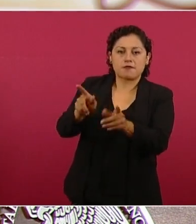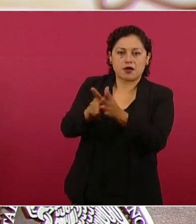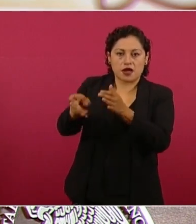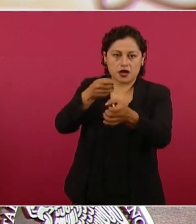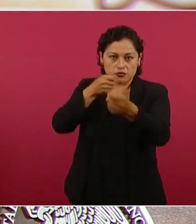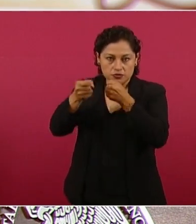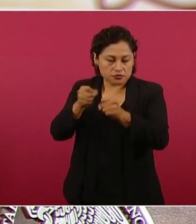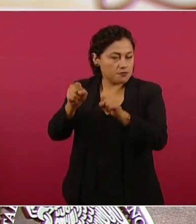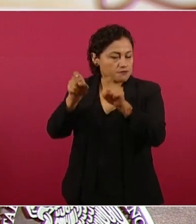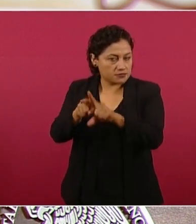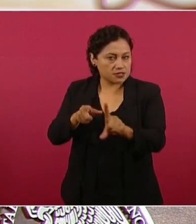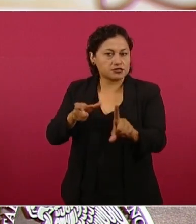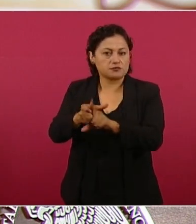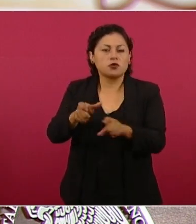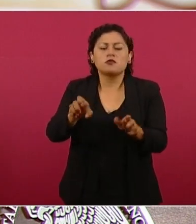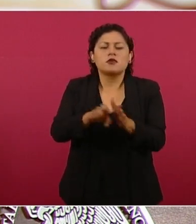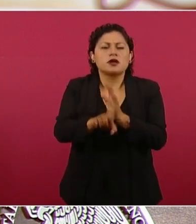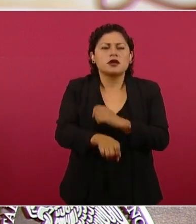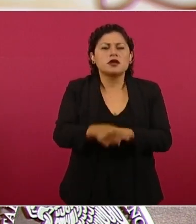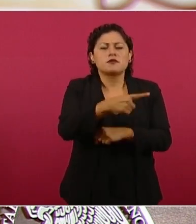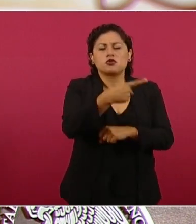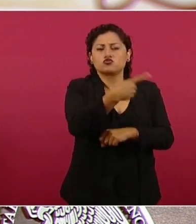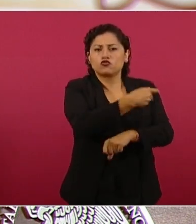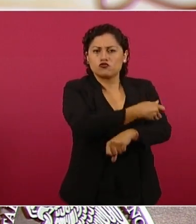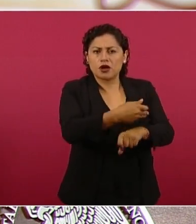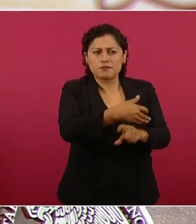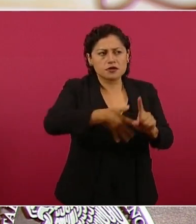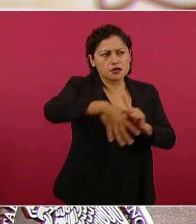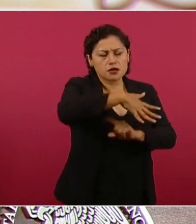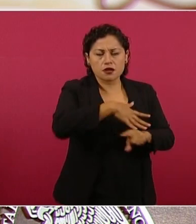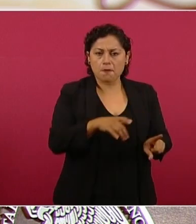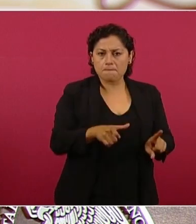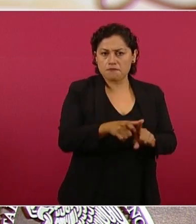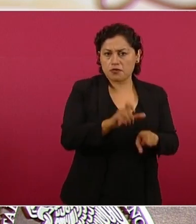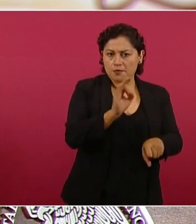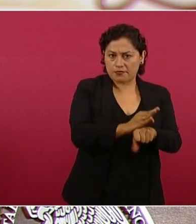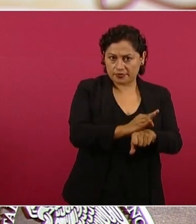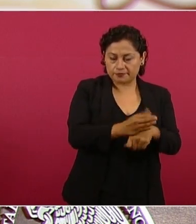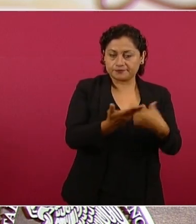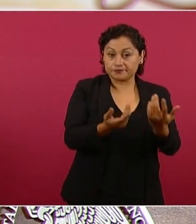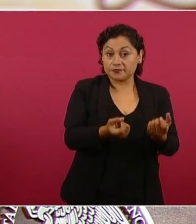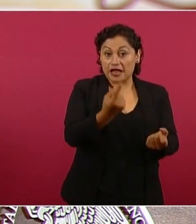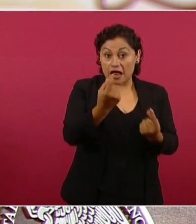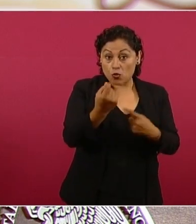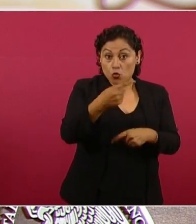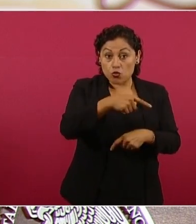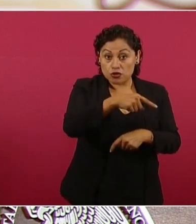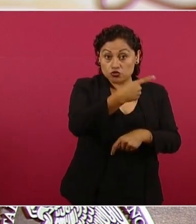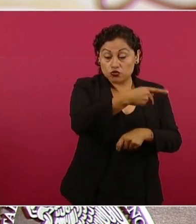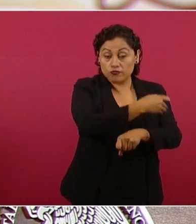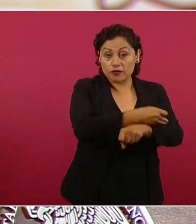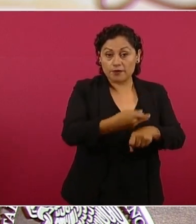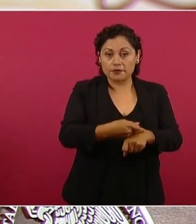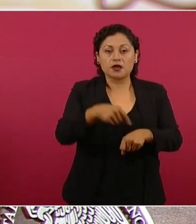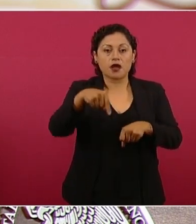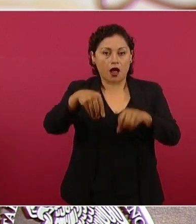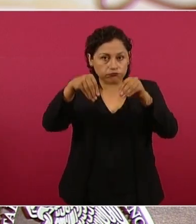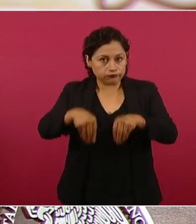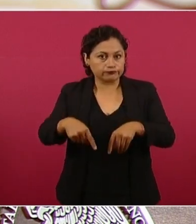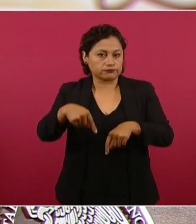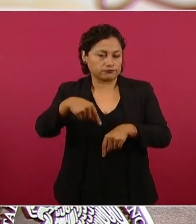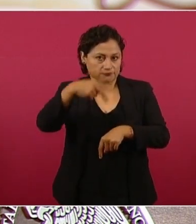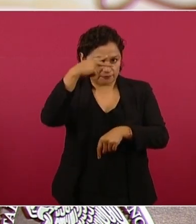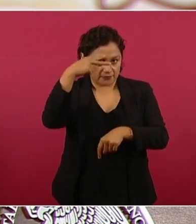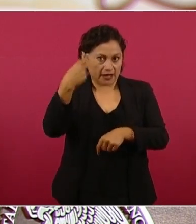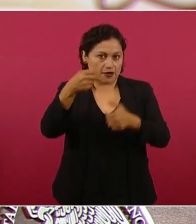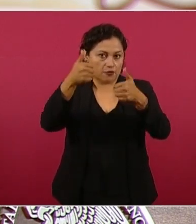sus beneficiarios, es decir, a su núcleo familiar, muchos de ellos que permanecen aquí en nuestro país, a veces las esposas,